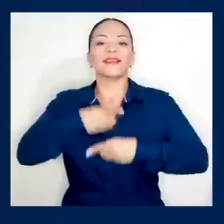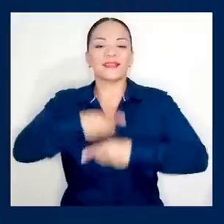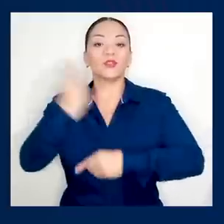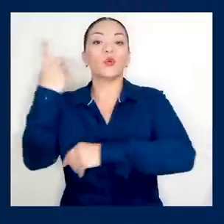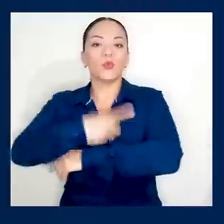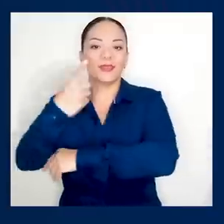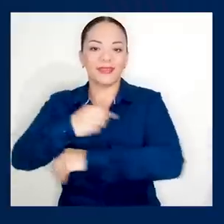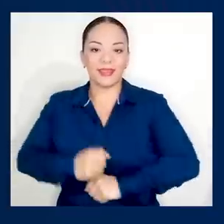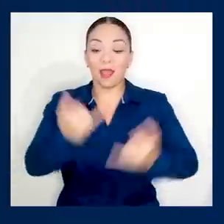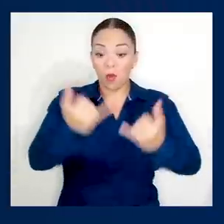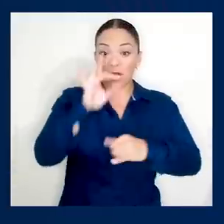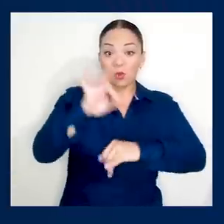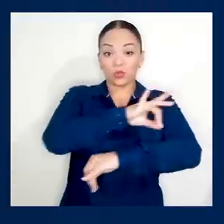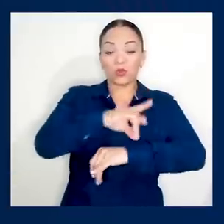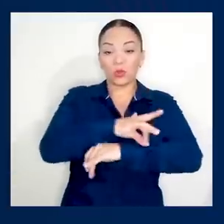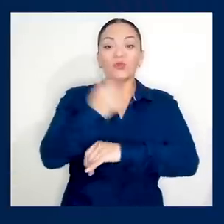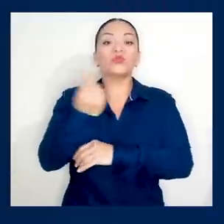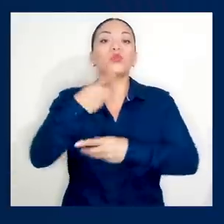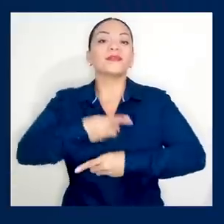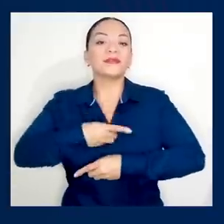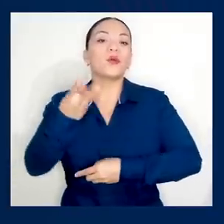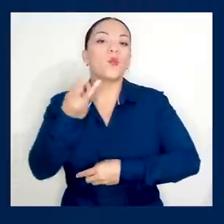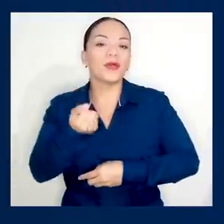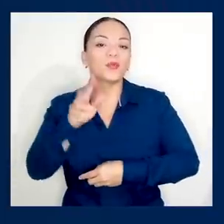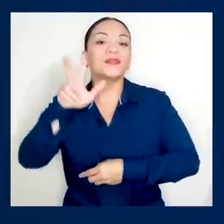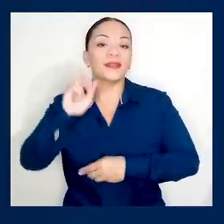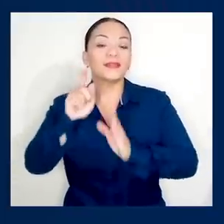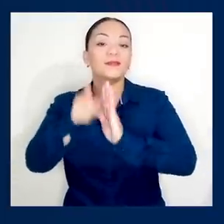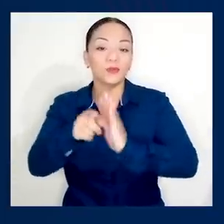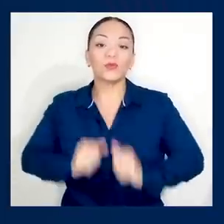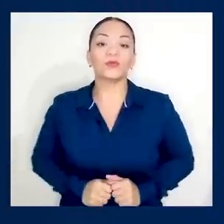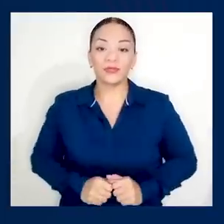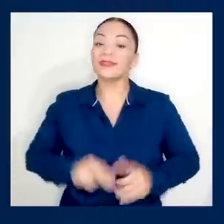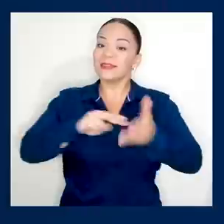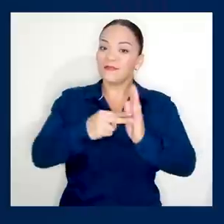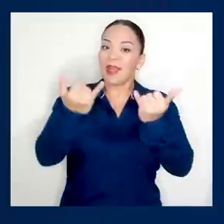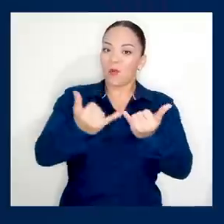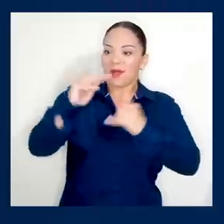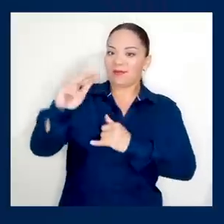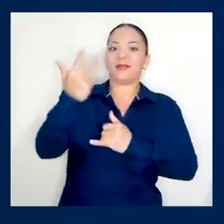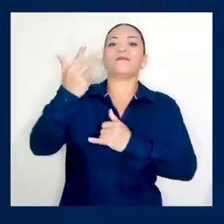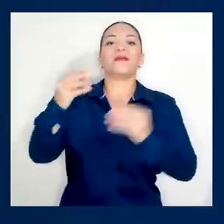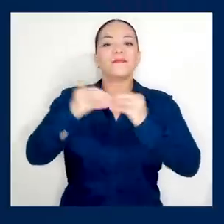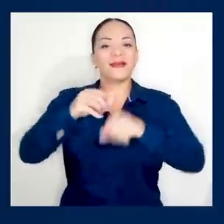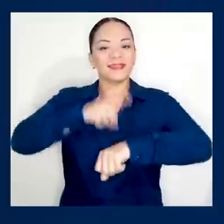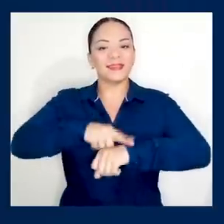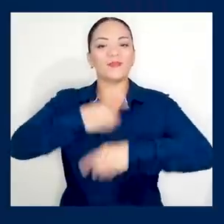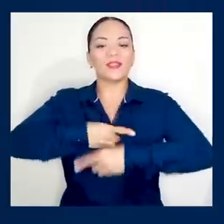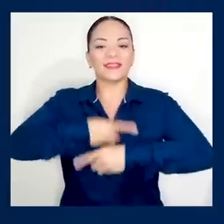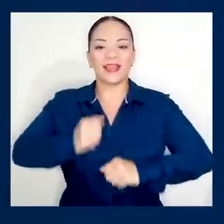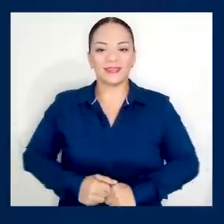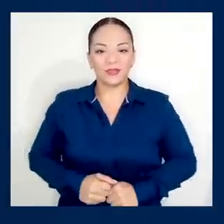descanso. Hoy, en la jornada de 8 horas, tienen solo 30 minutos, 3 veces más descanso en un